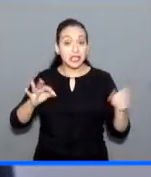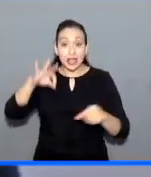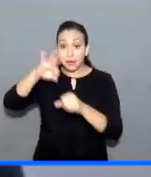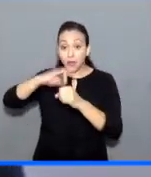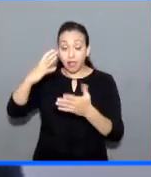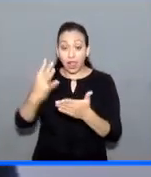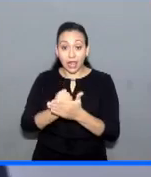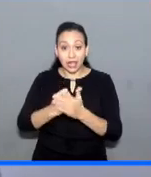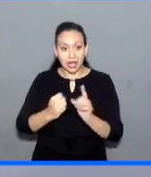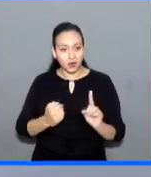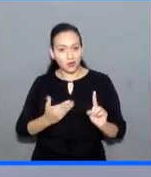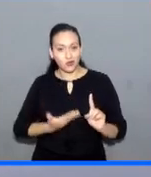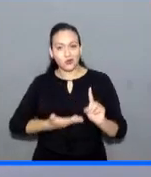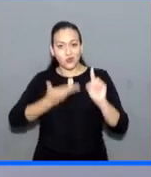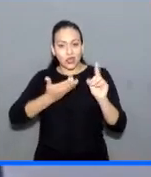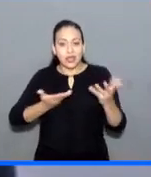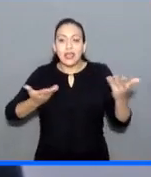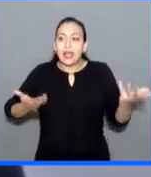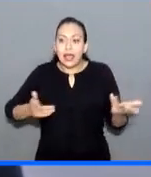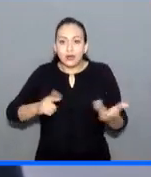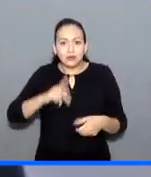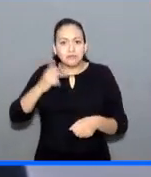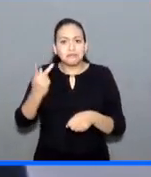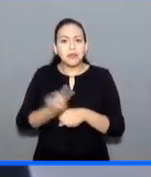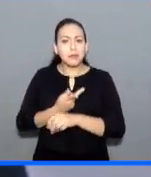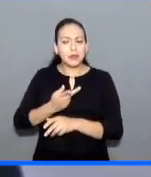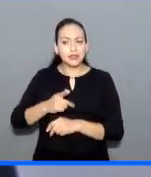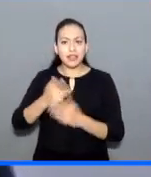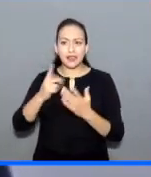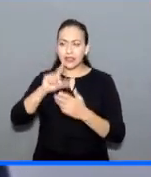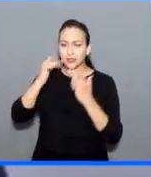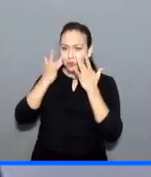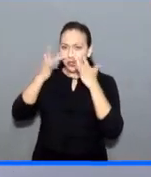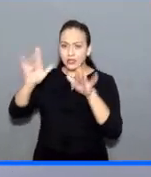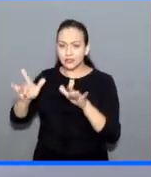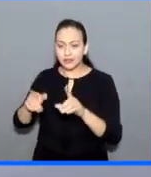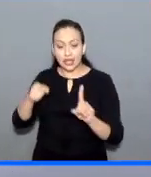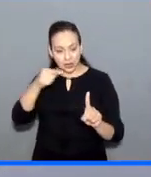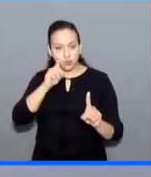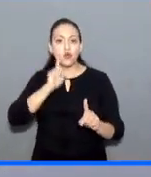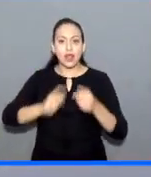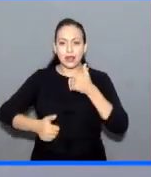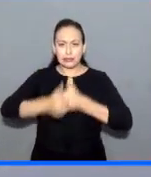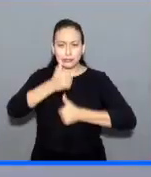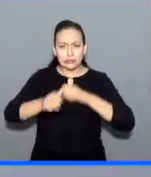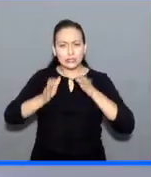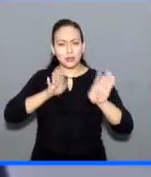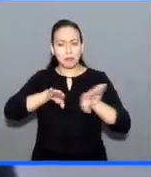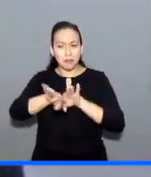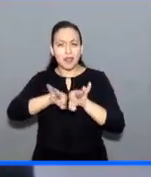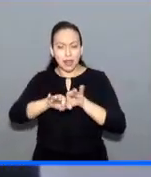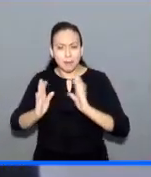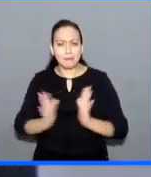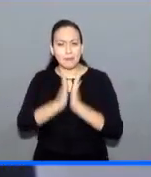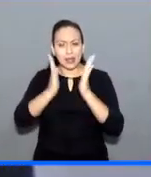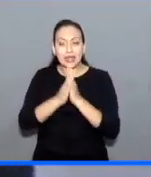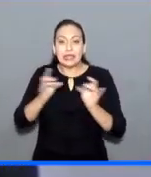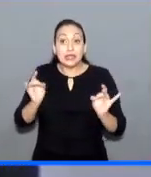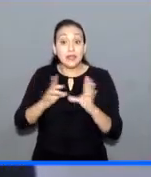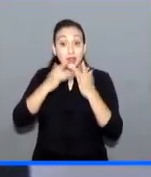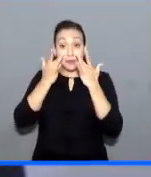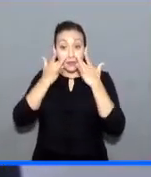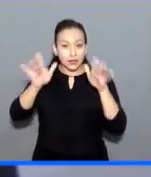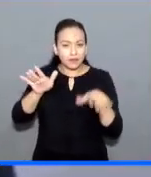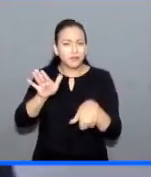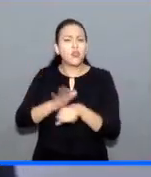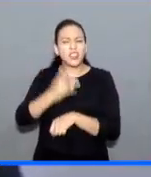¿Por qué compitieron también? ¿Por qué? Porque fueron electas y no tienen por qué tener una renuncia expresa sobre la mesa. Es por eso